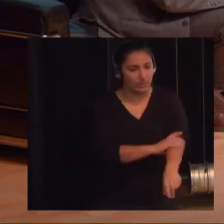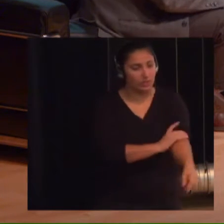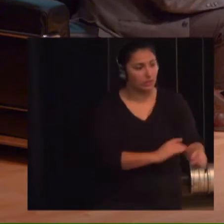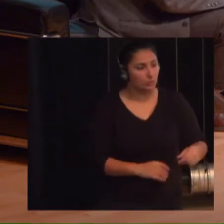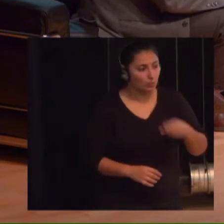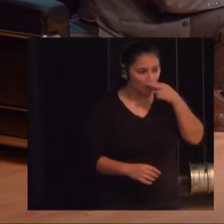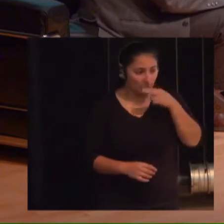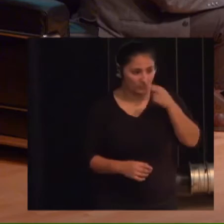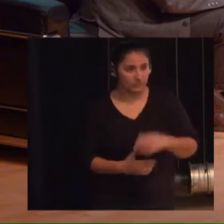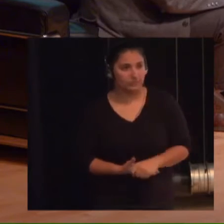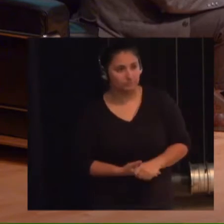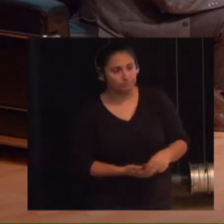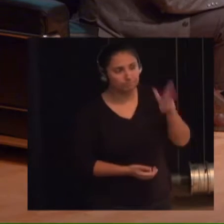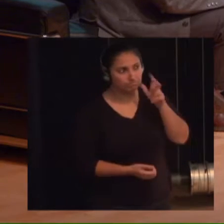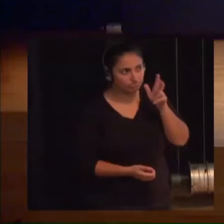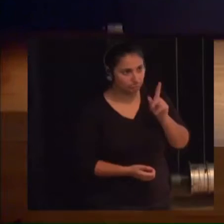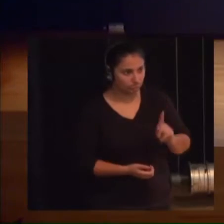No, no sé.